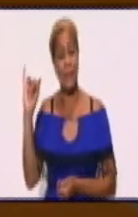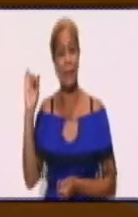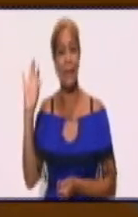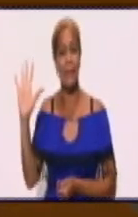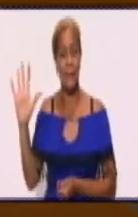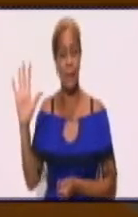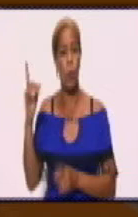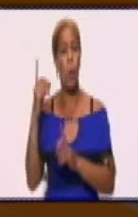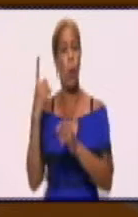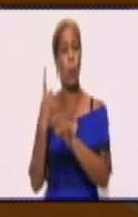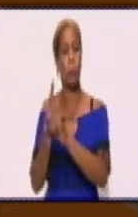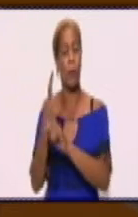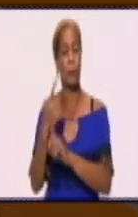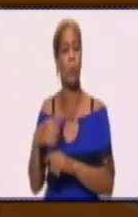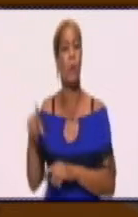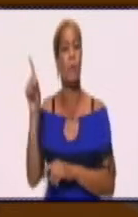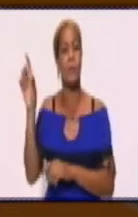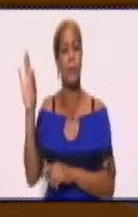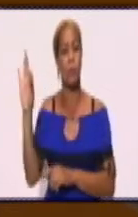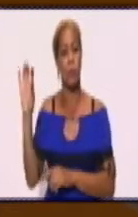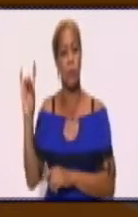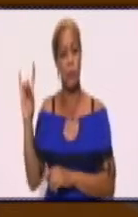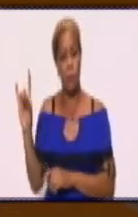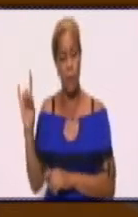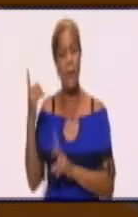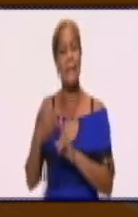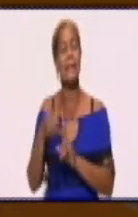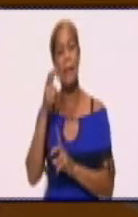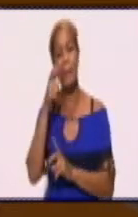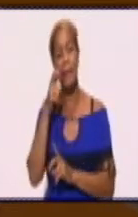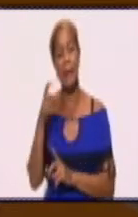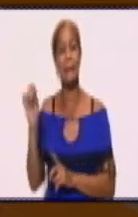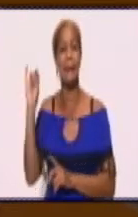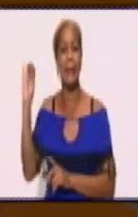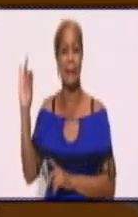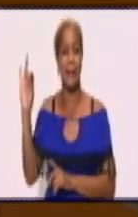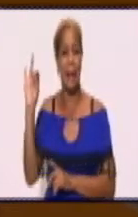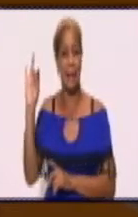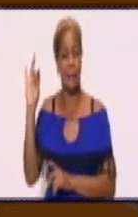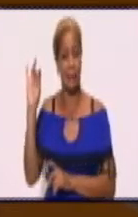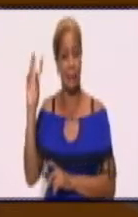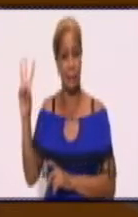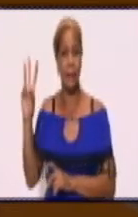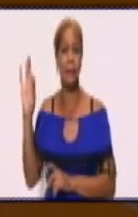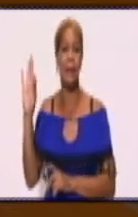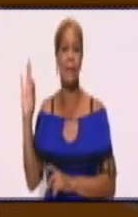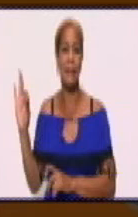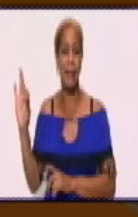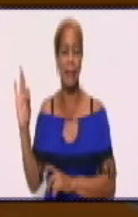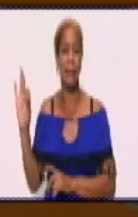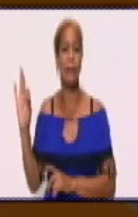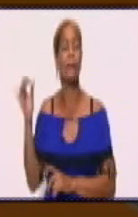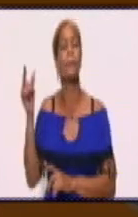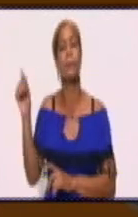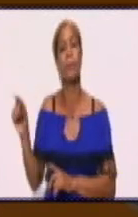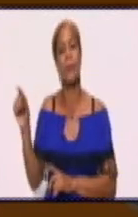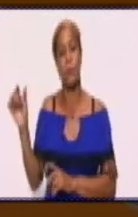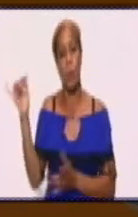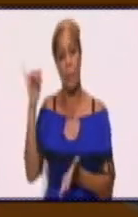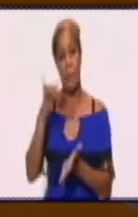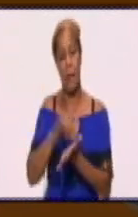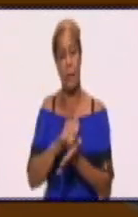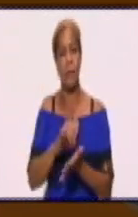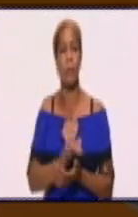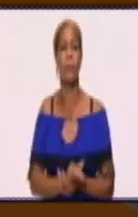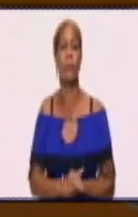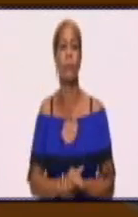contactos 189 y se vigilan 37 viajeros. La provincia tiene un total ya de 9.363 personas